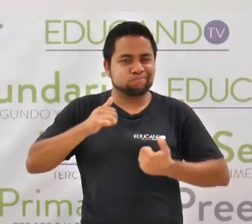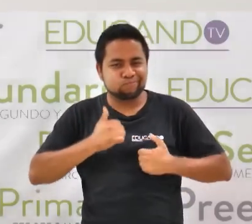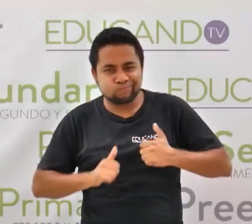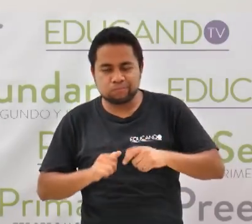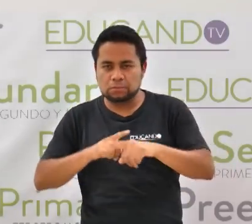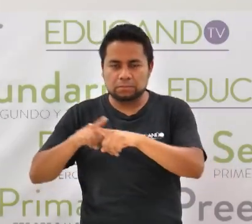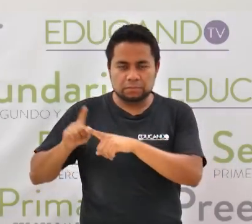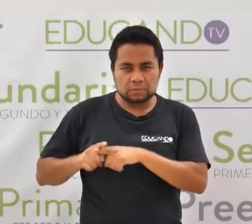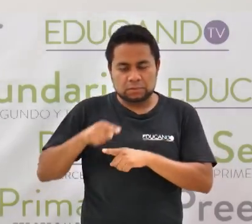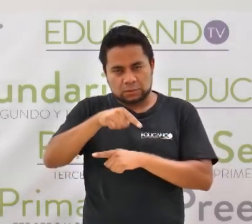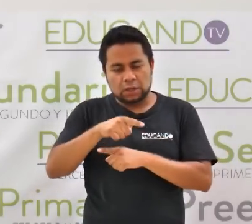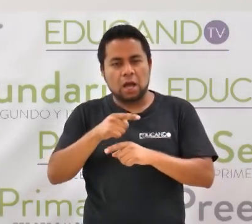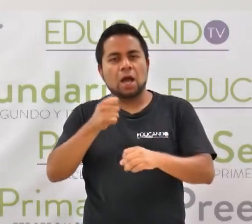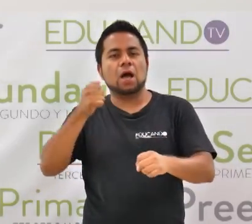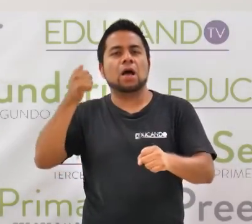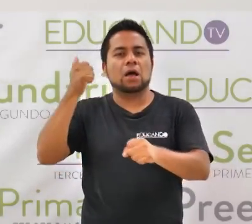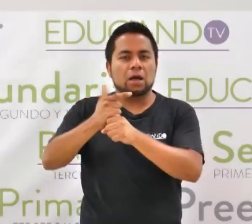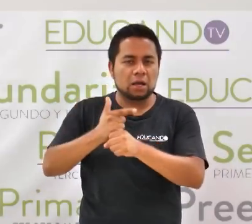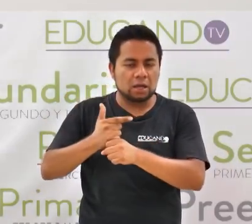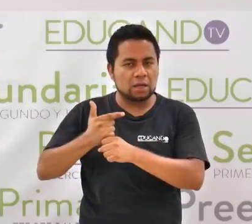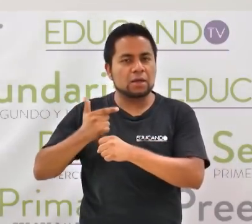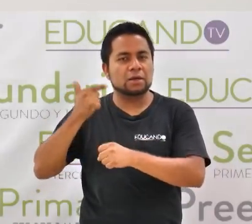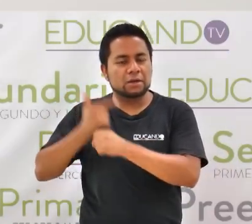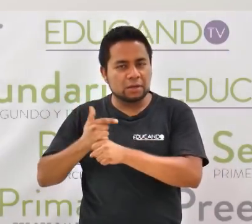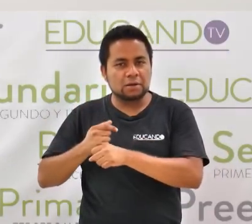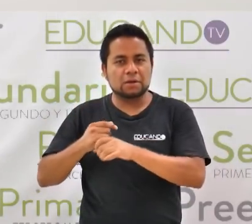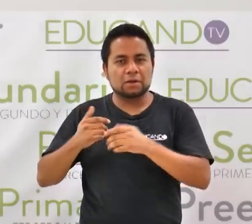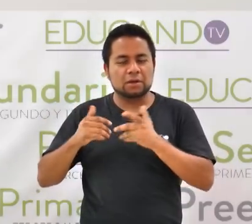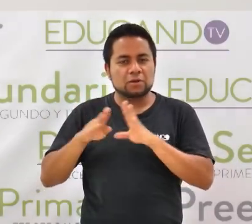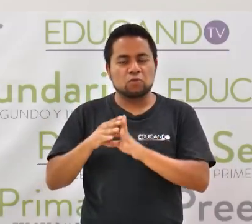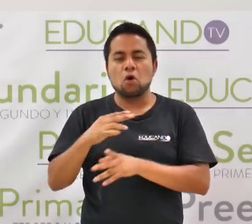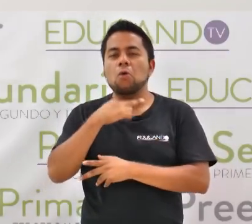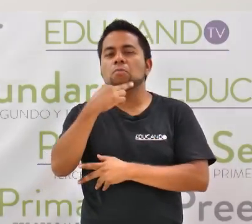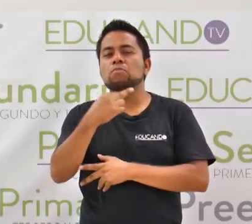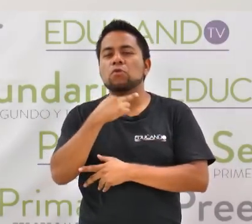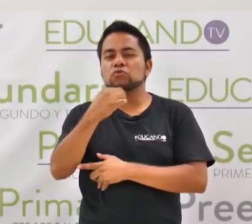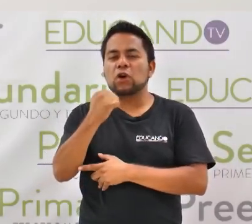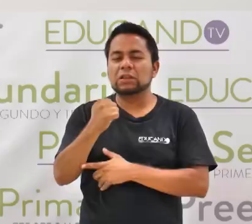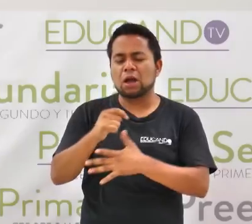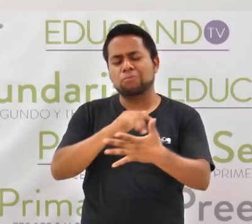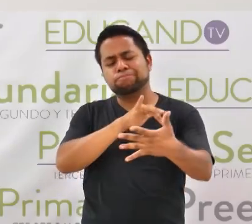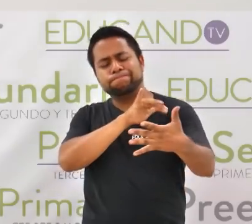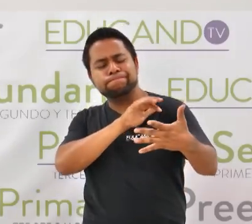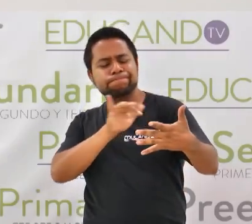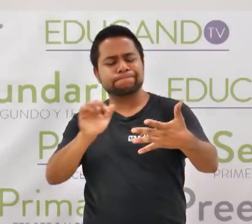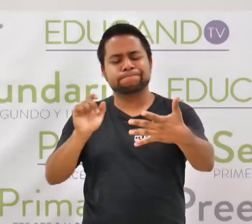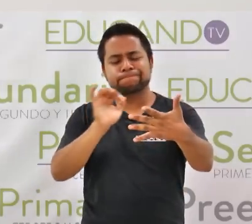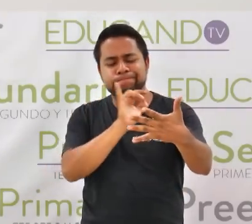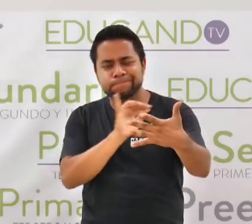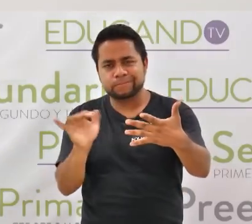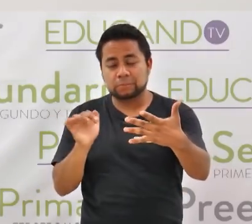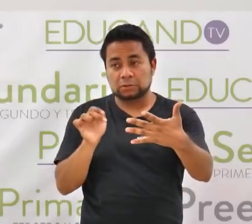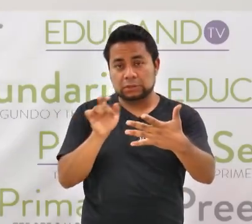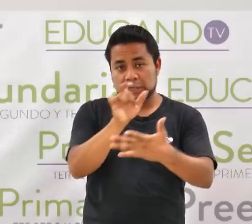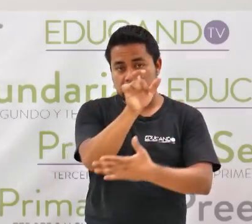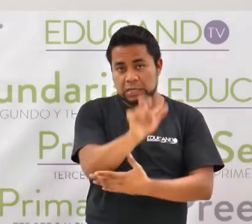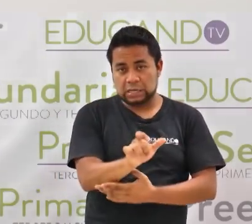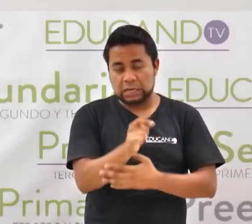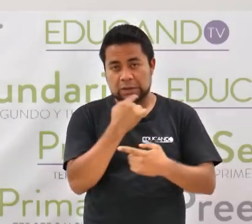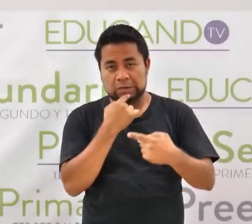teatro. Ahí se van a dar cuenta, leyendo en voz alta, si